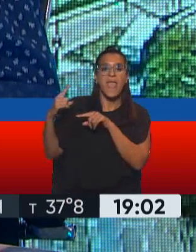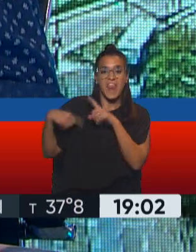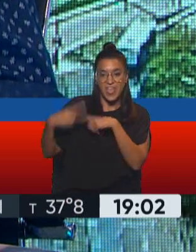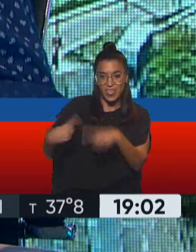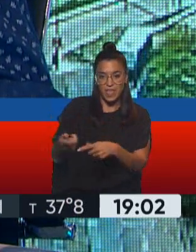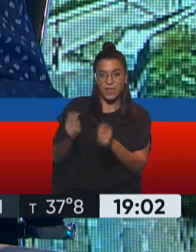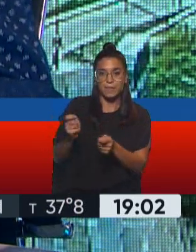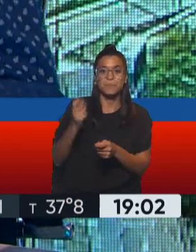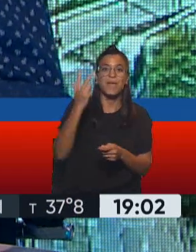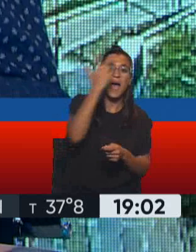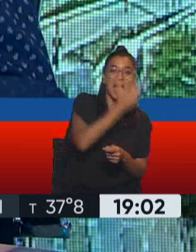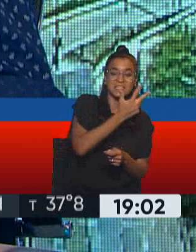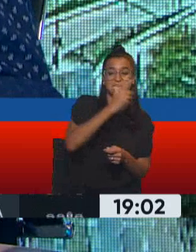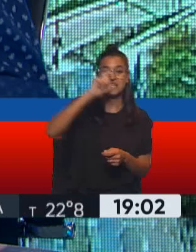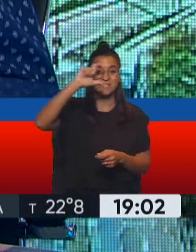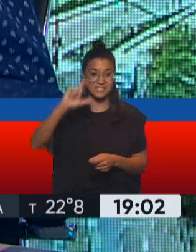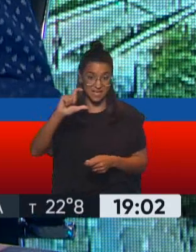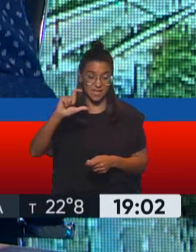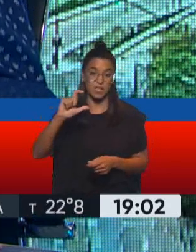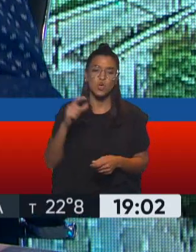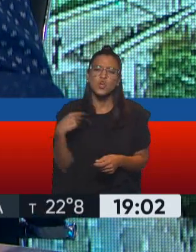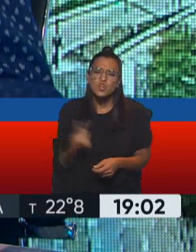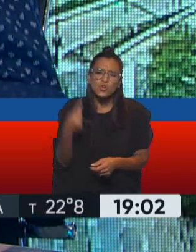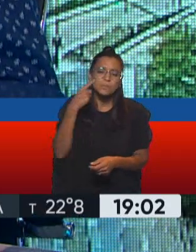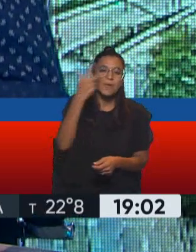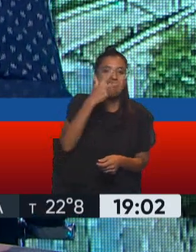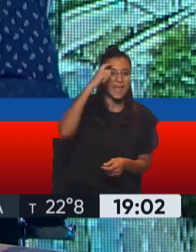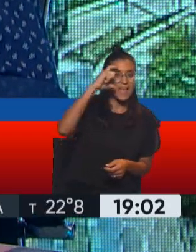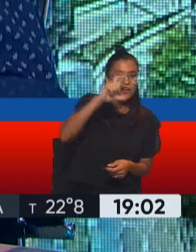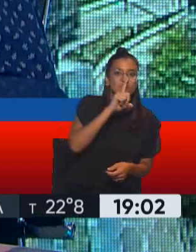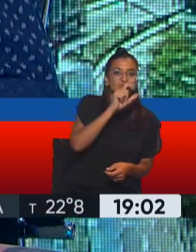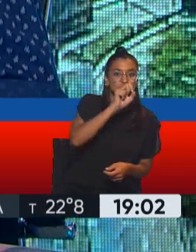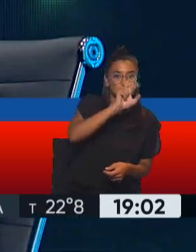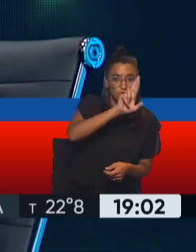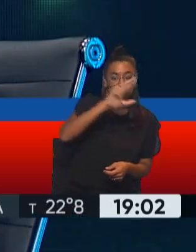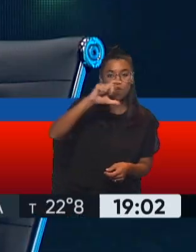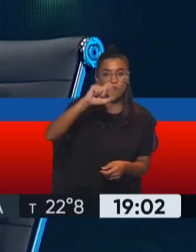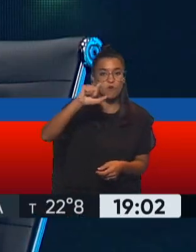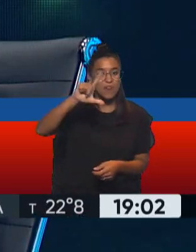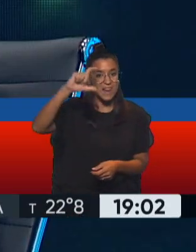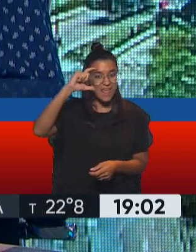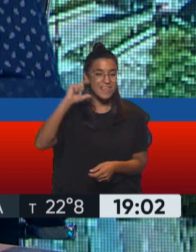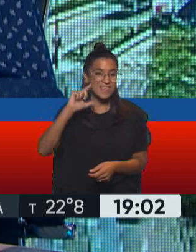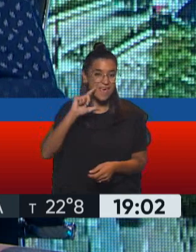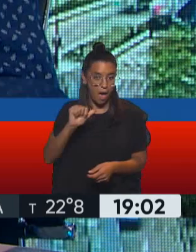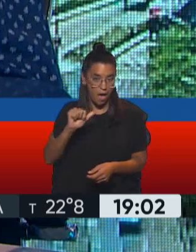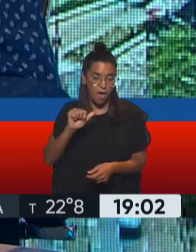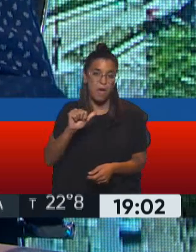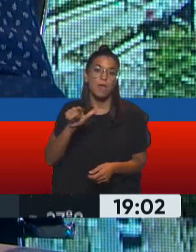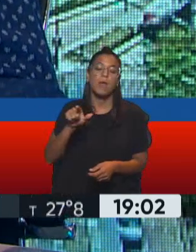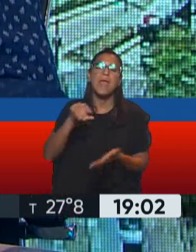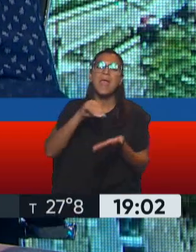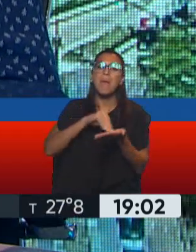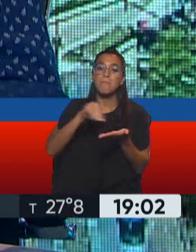él, es H.C. H.C. no es otro que Héctor Colella. Héctor Colella era su